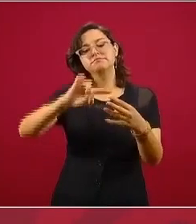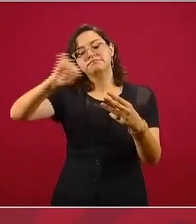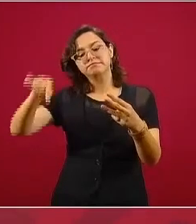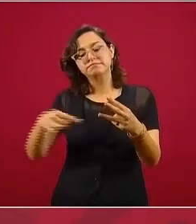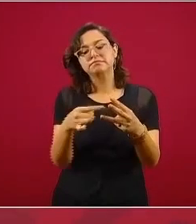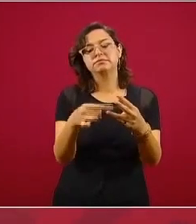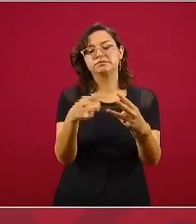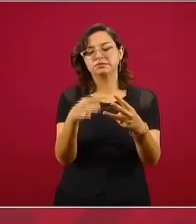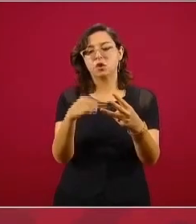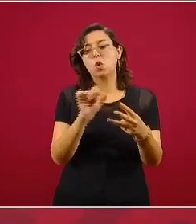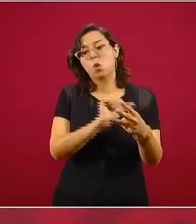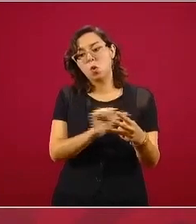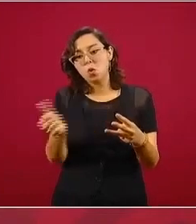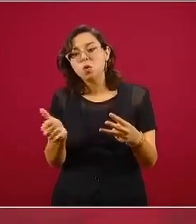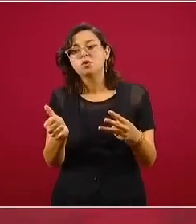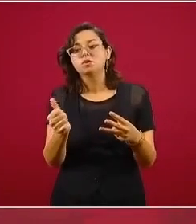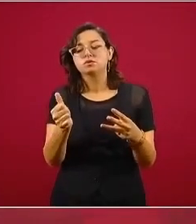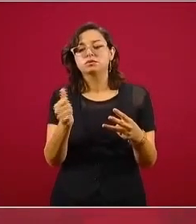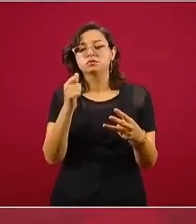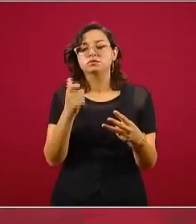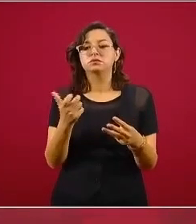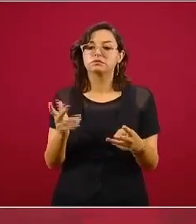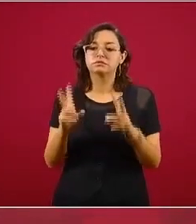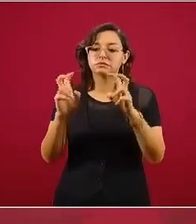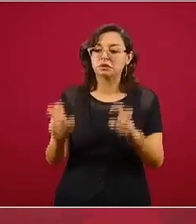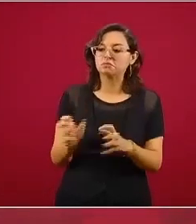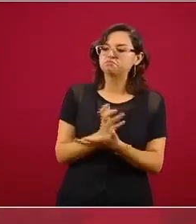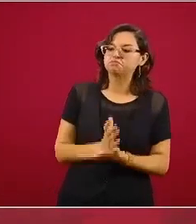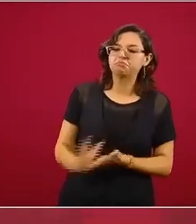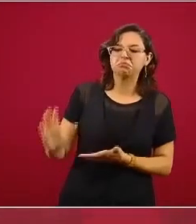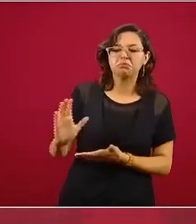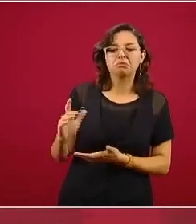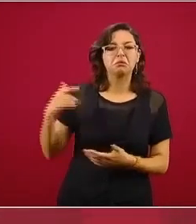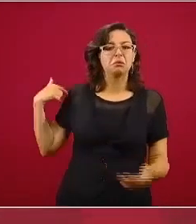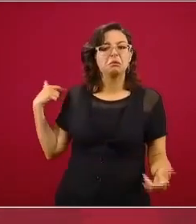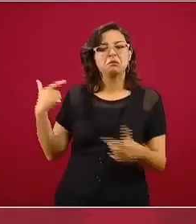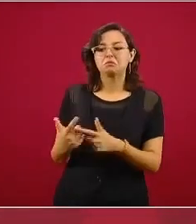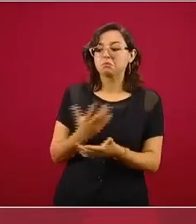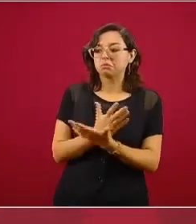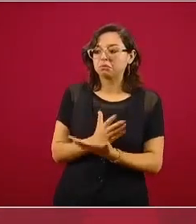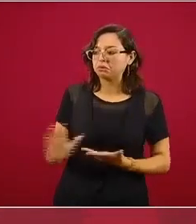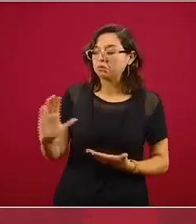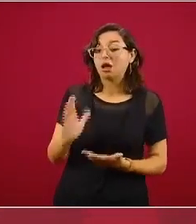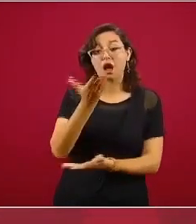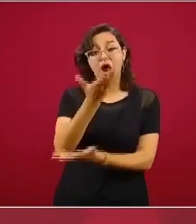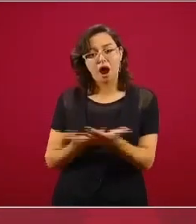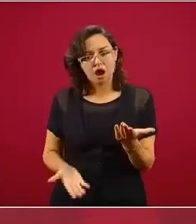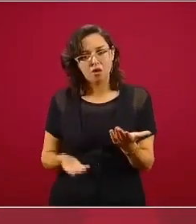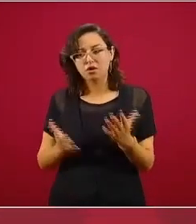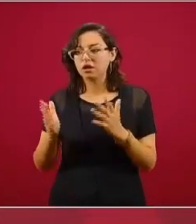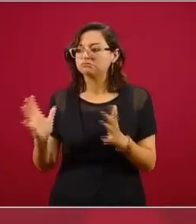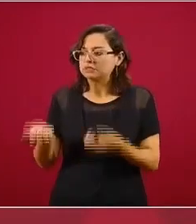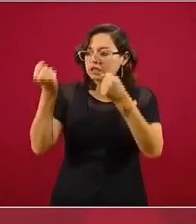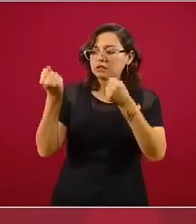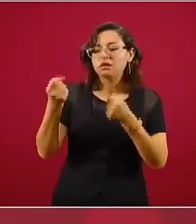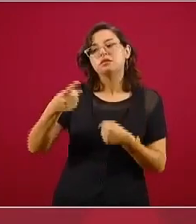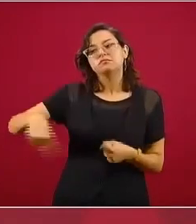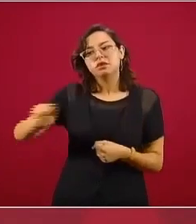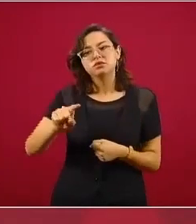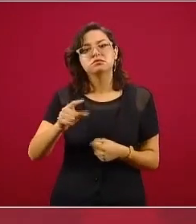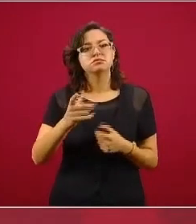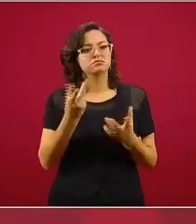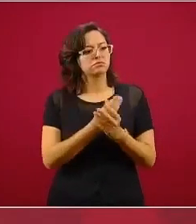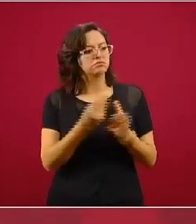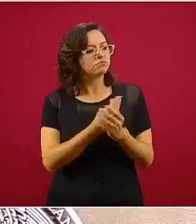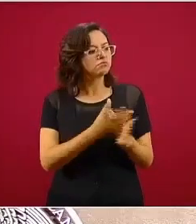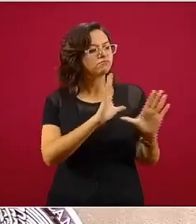historia de haber sido relegada, que es la formación de recursos, y vamos a ver cómo está la capacitación de aquellos especialistas que